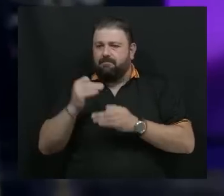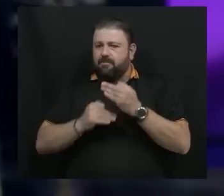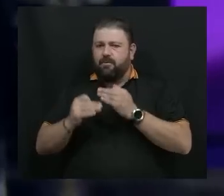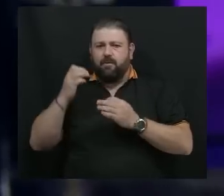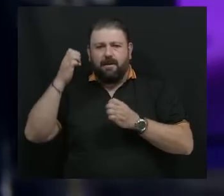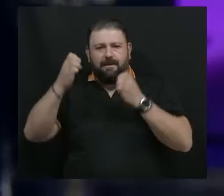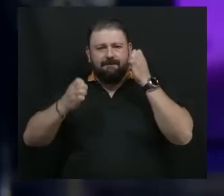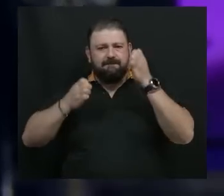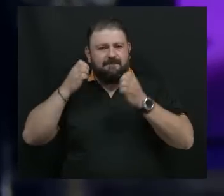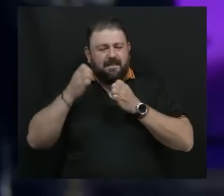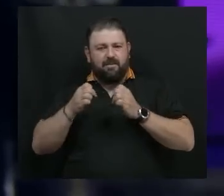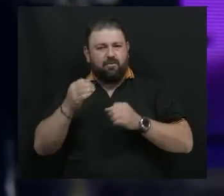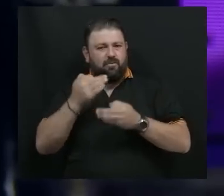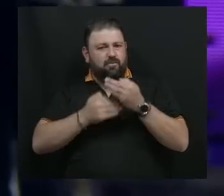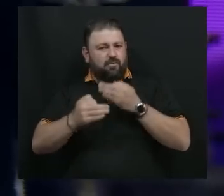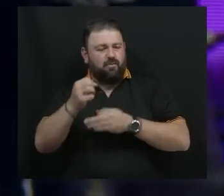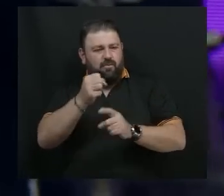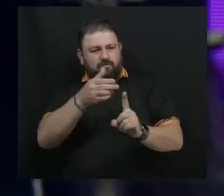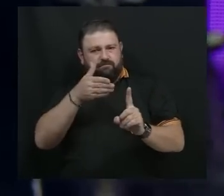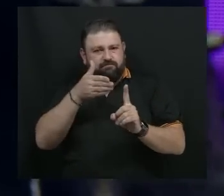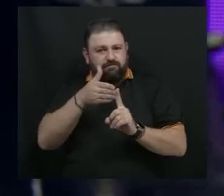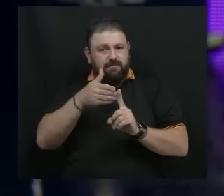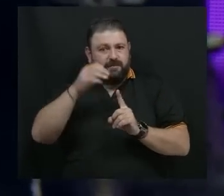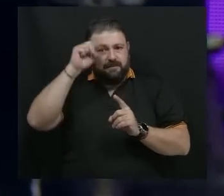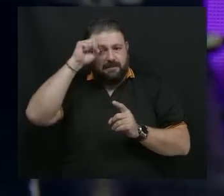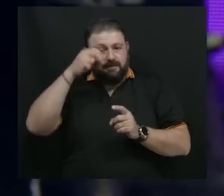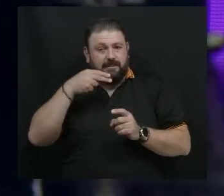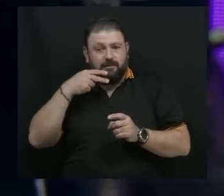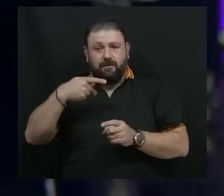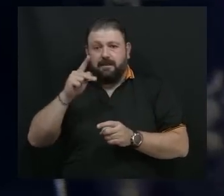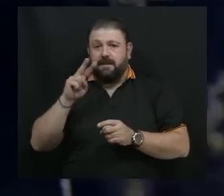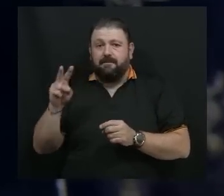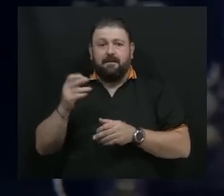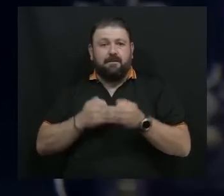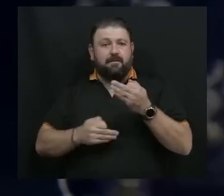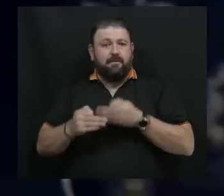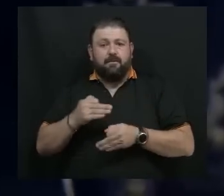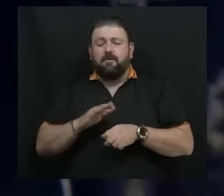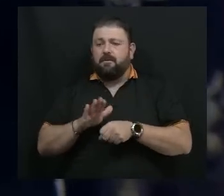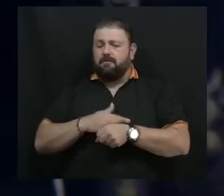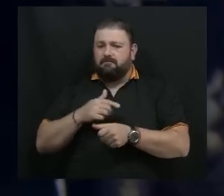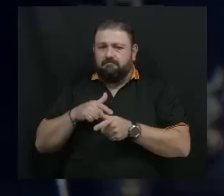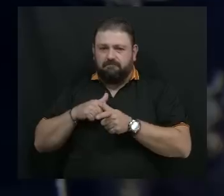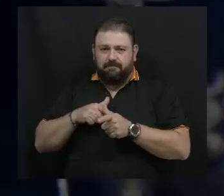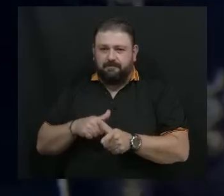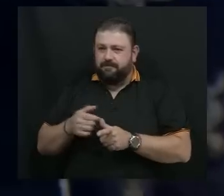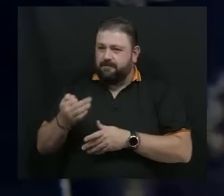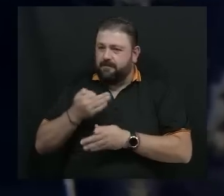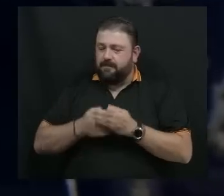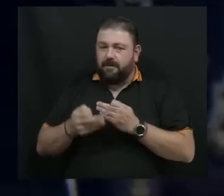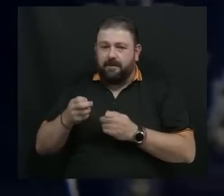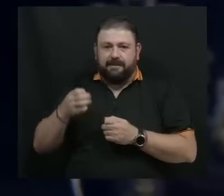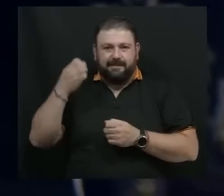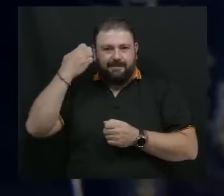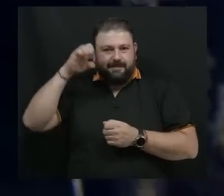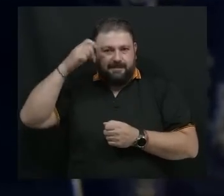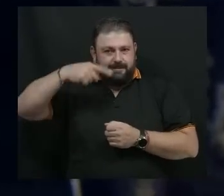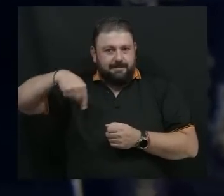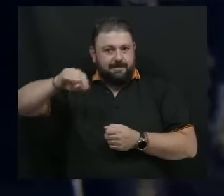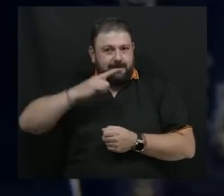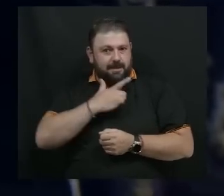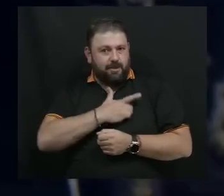están enfocados en Seitú y Kenia Vergara. Pues, ¿quién no quiere vivir una experiencia de belleza